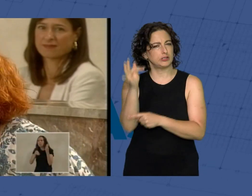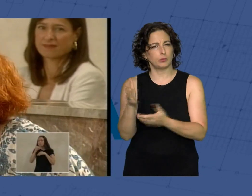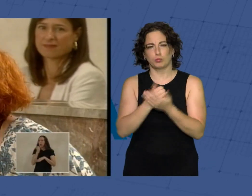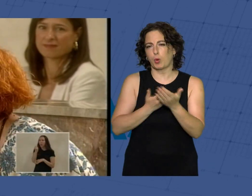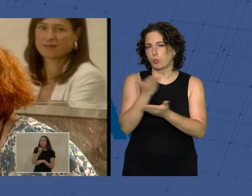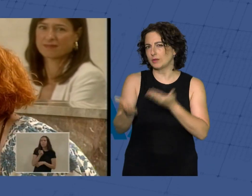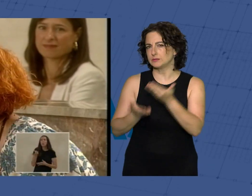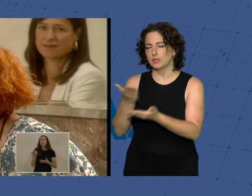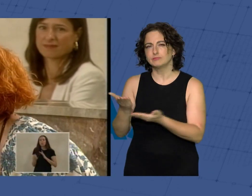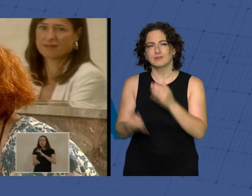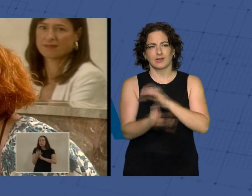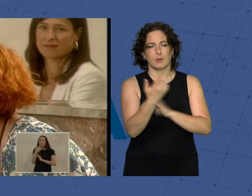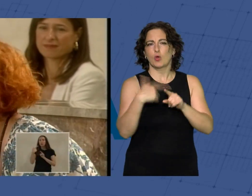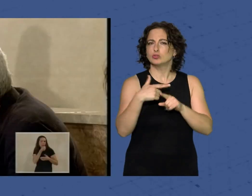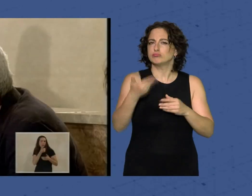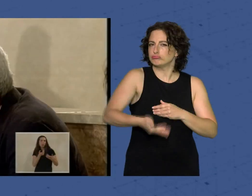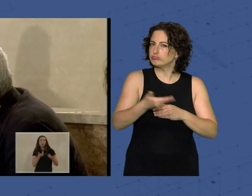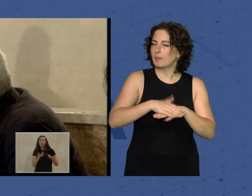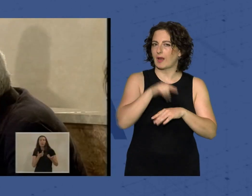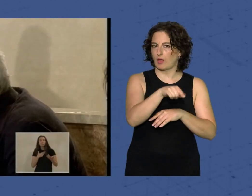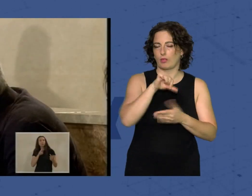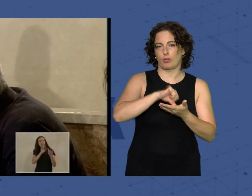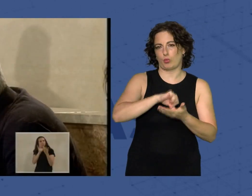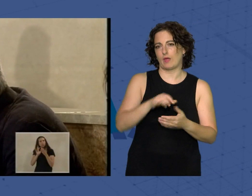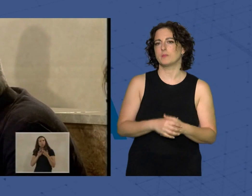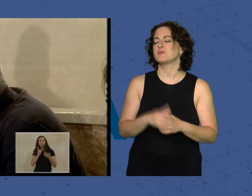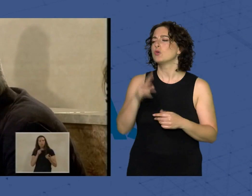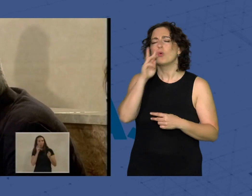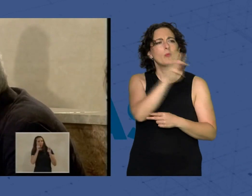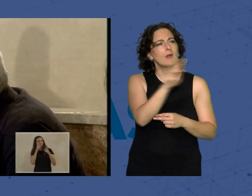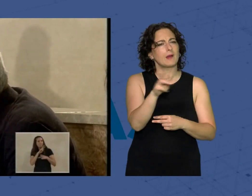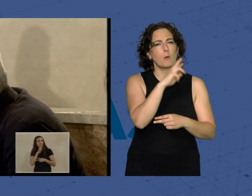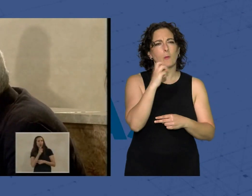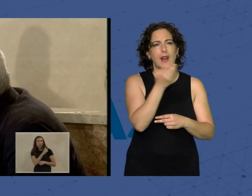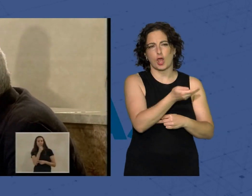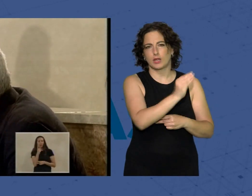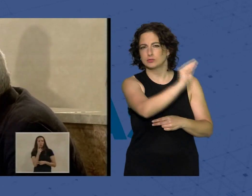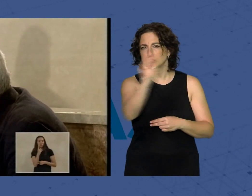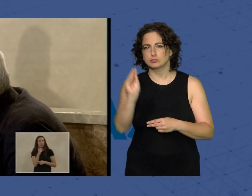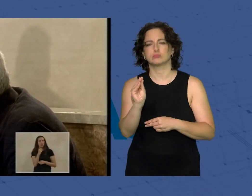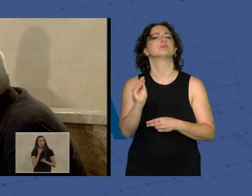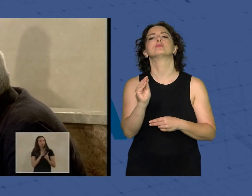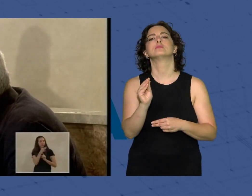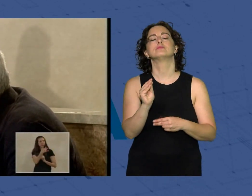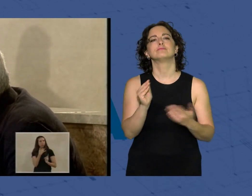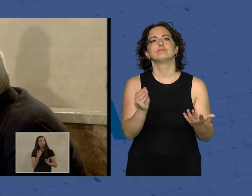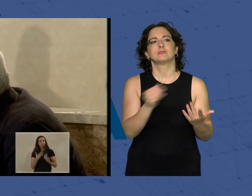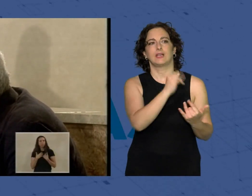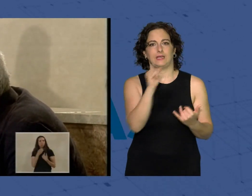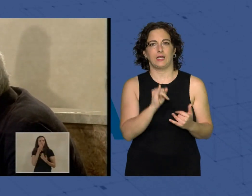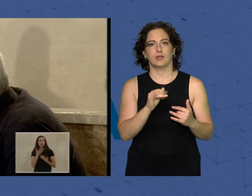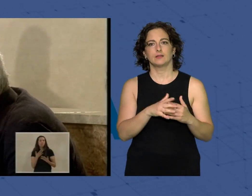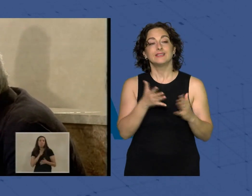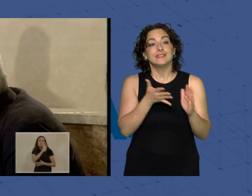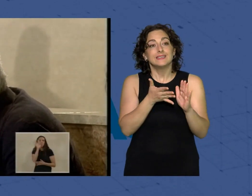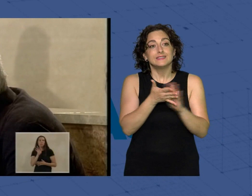hemos creado cosas importantes para la ciudad. He podido ver los valores que tienen y que se tienen y me parece que esa